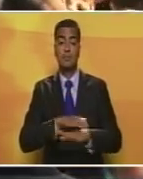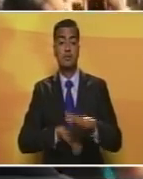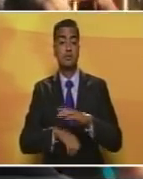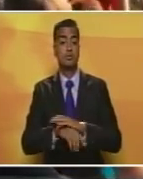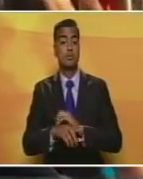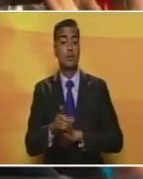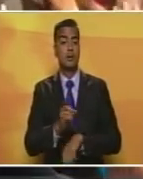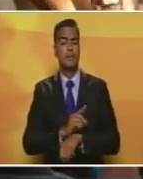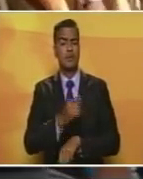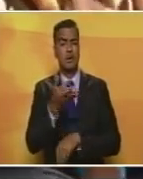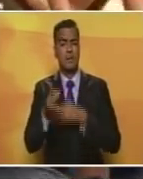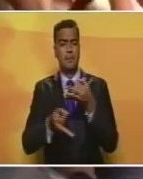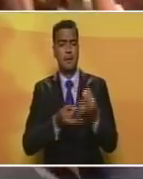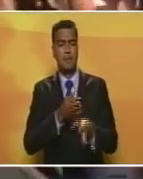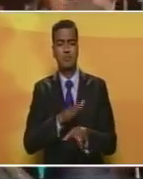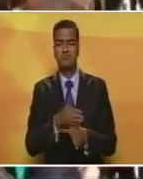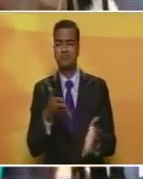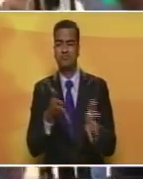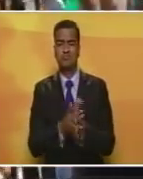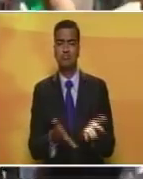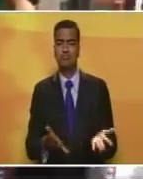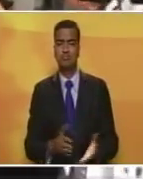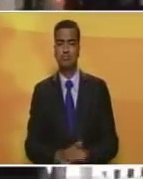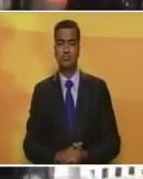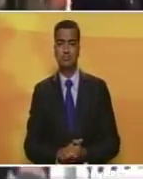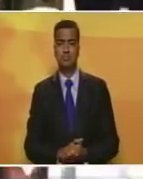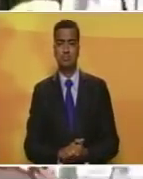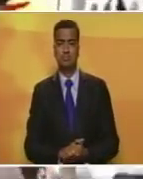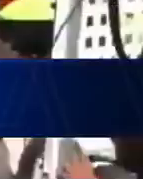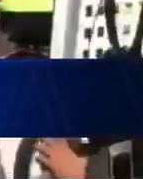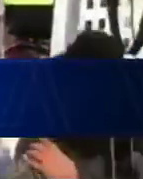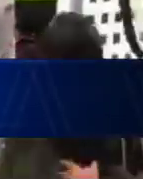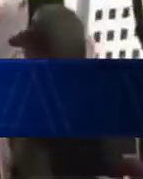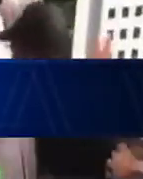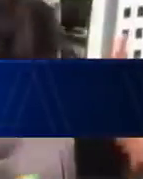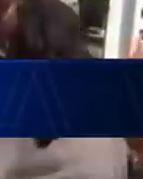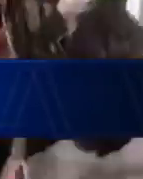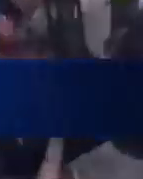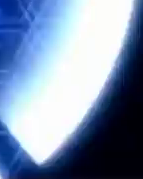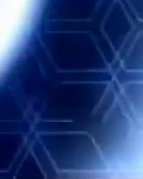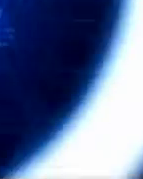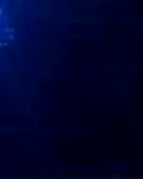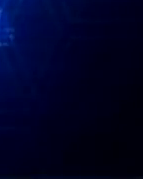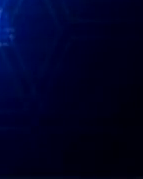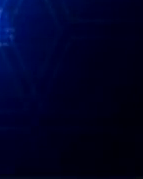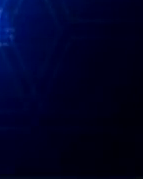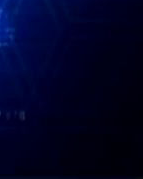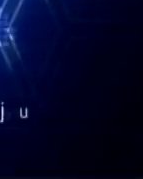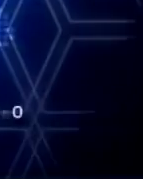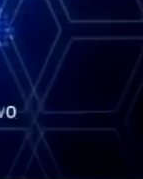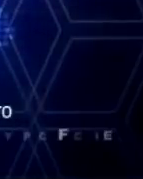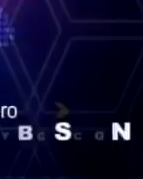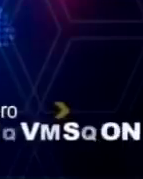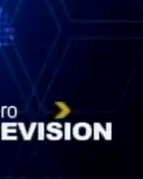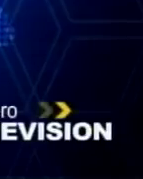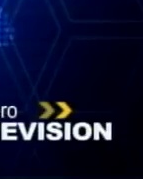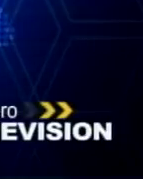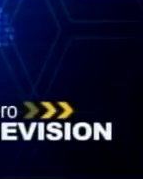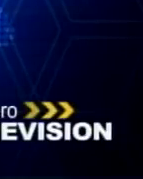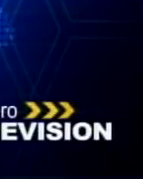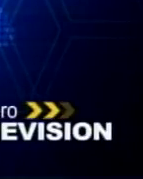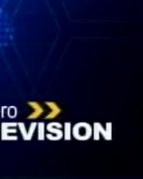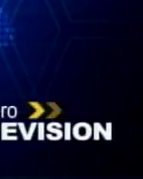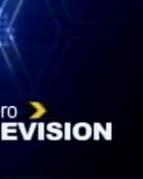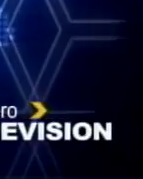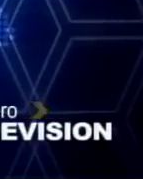enjuiciamiento de los implicados. Bien amigos, es momento de hacer una nueva pausa, pero al regreso, atentado en Colombia. Presunto autor